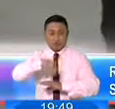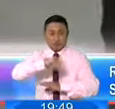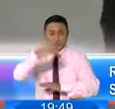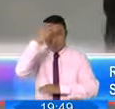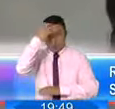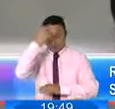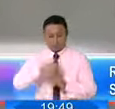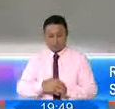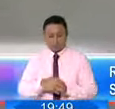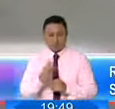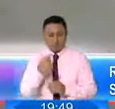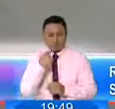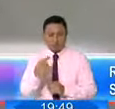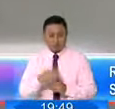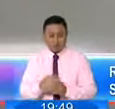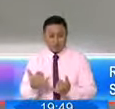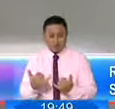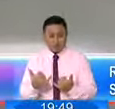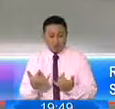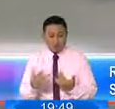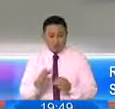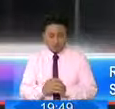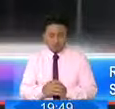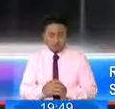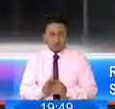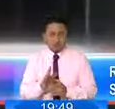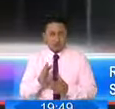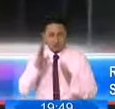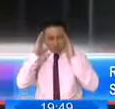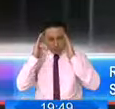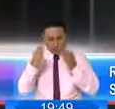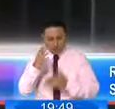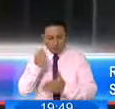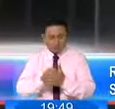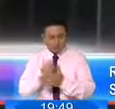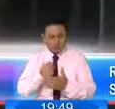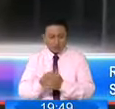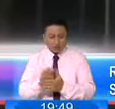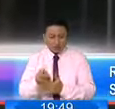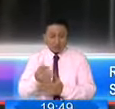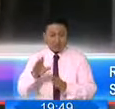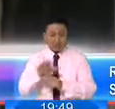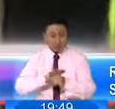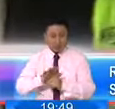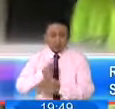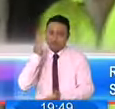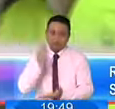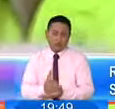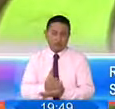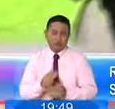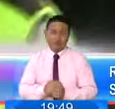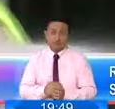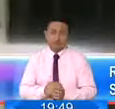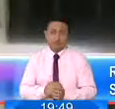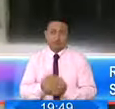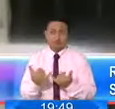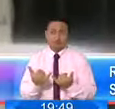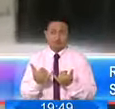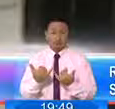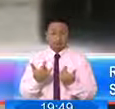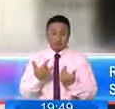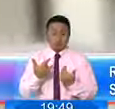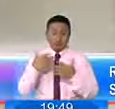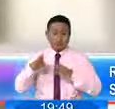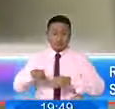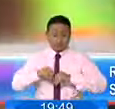educación, manifiesta que se encuentran empeñados en erradicar este mal. A partir de lo que estoy yo, que asumí